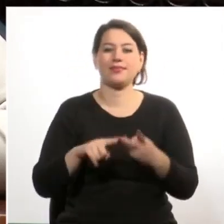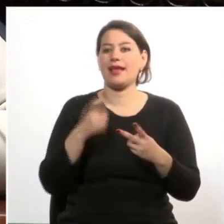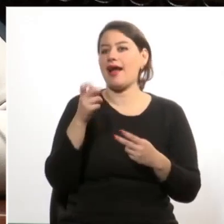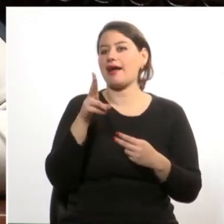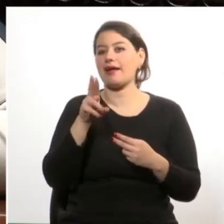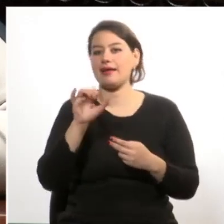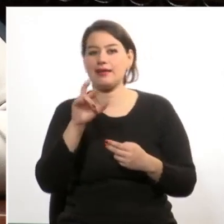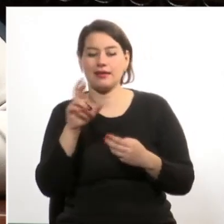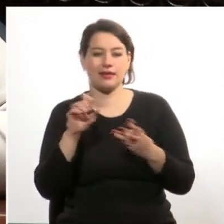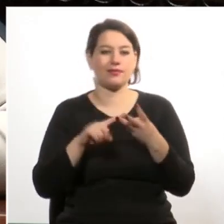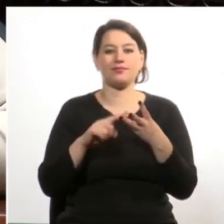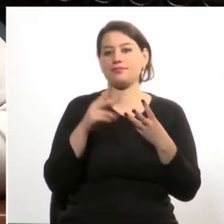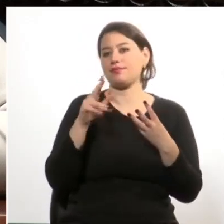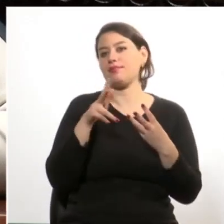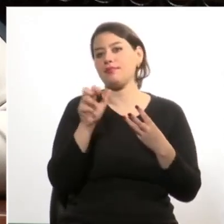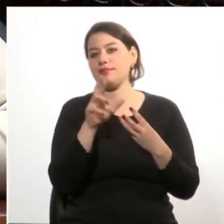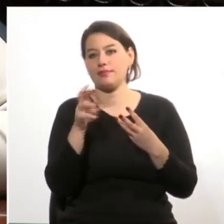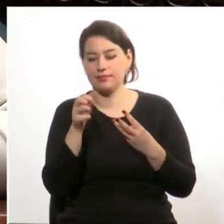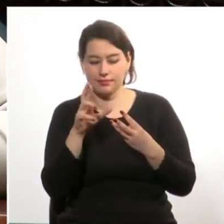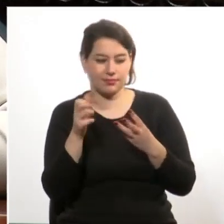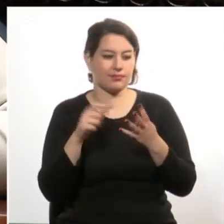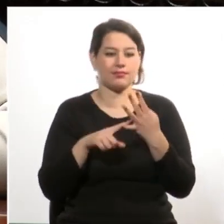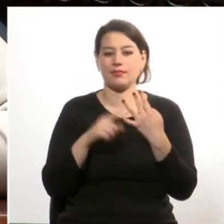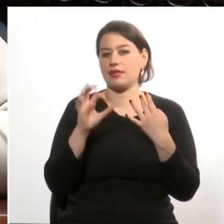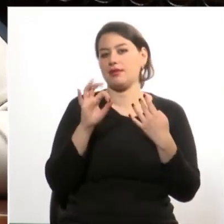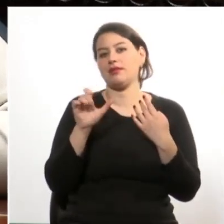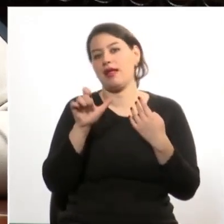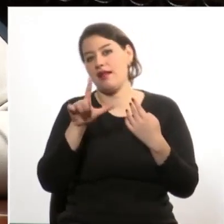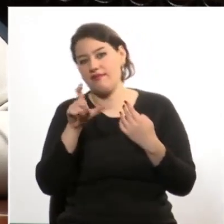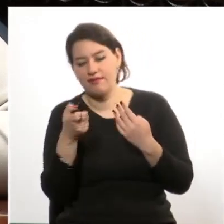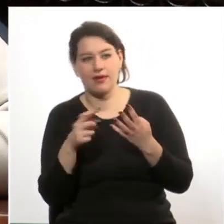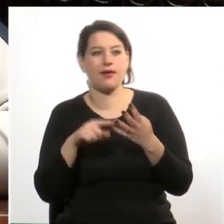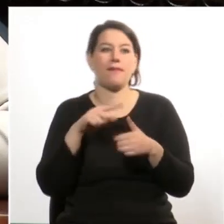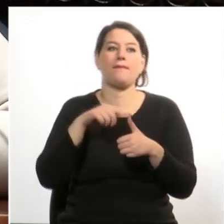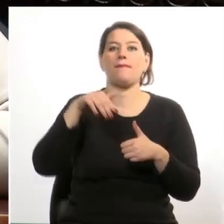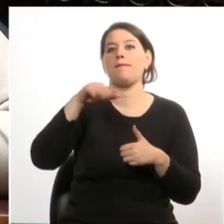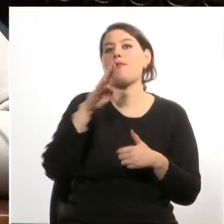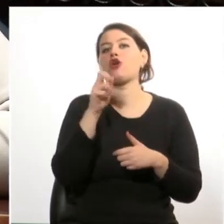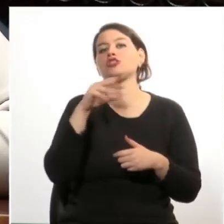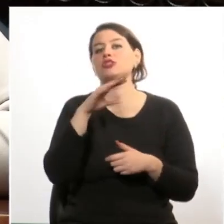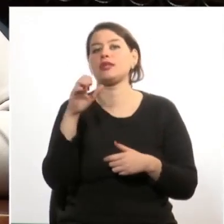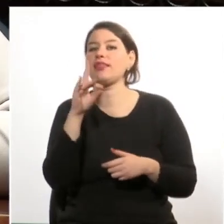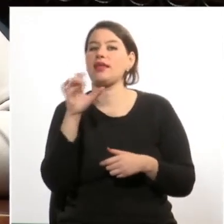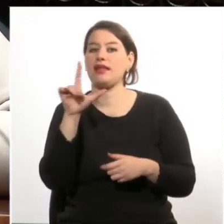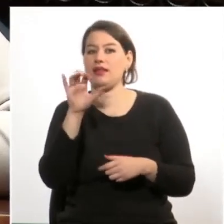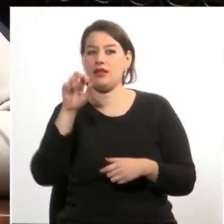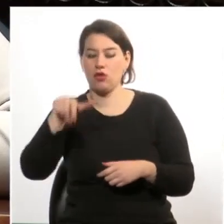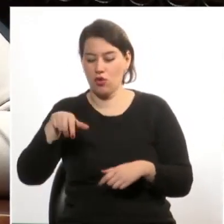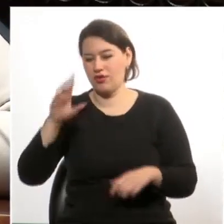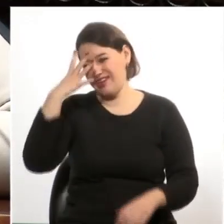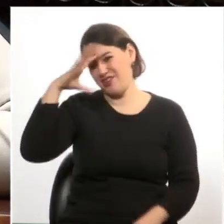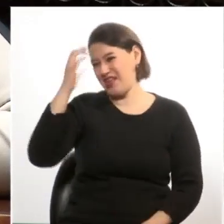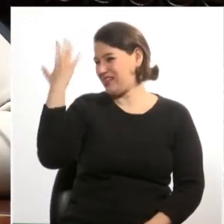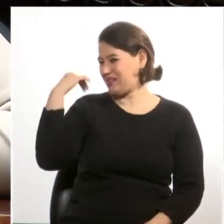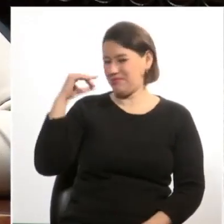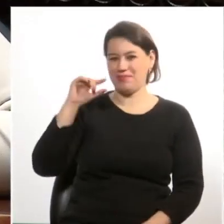Aguirre, Belela Herrera, Diego Terra Carve, Selva Andreoli, Martín Ponce de León, hoy tan recordado en estas